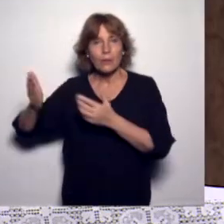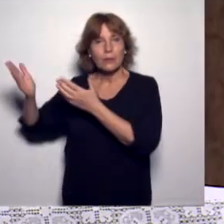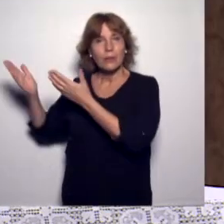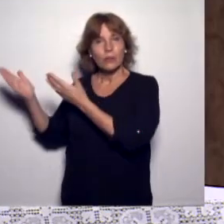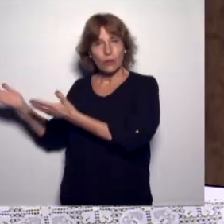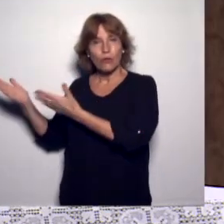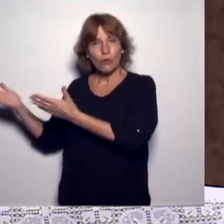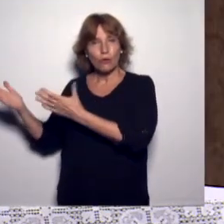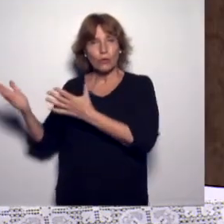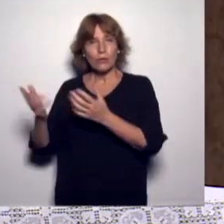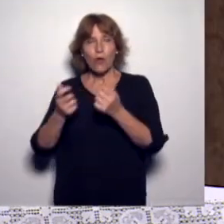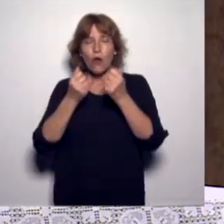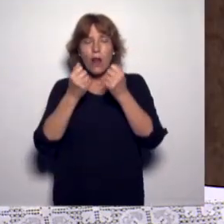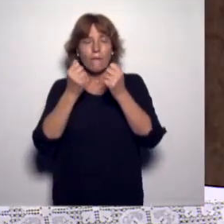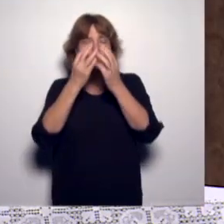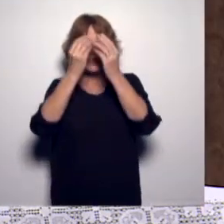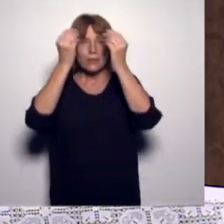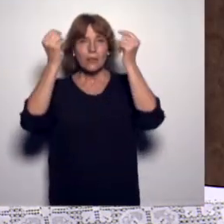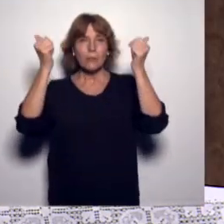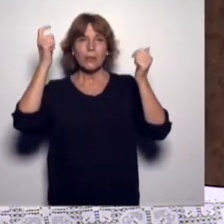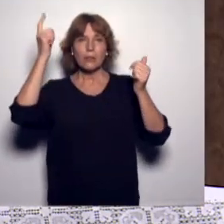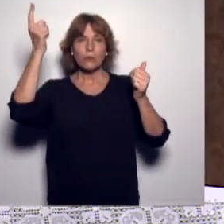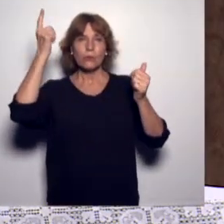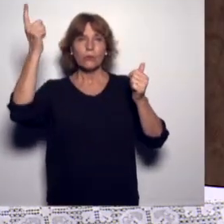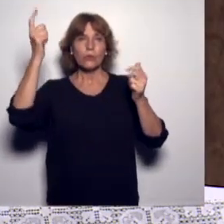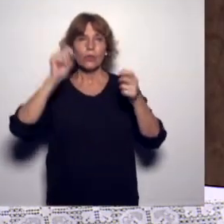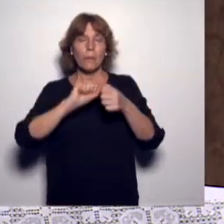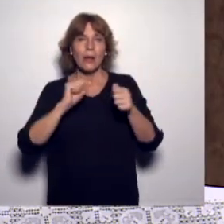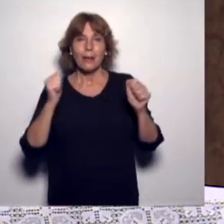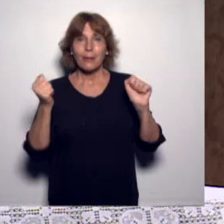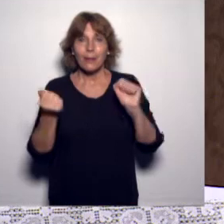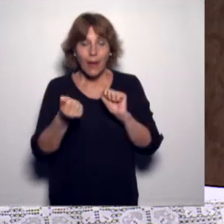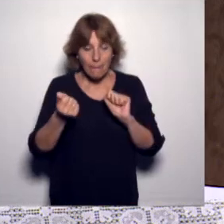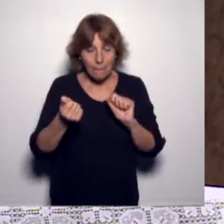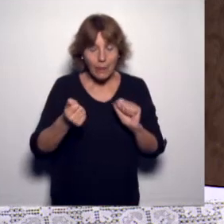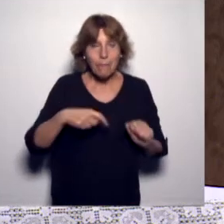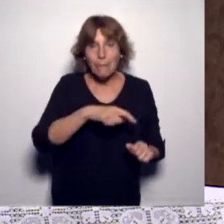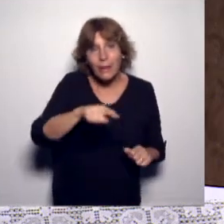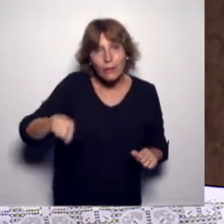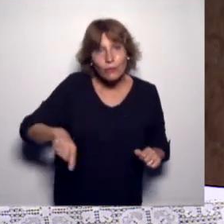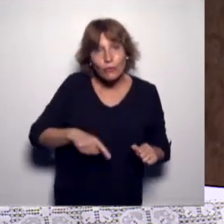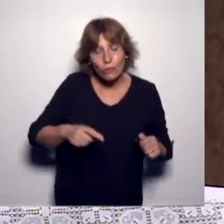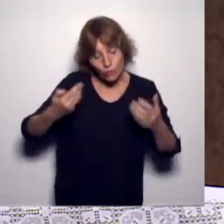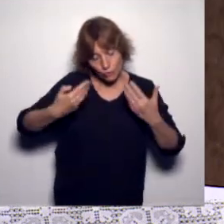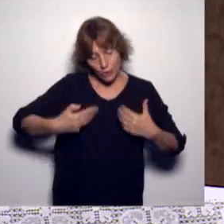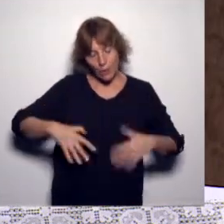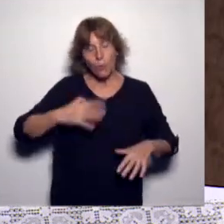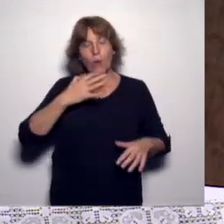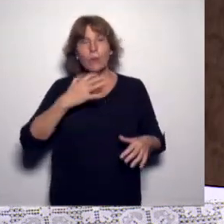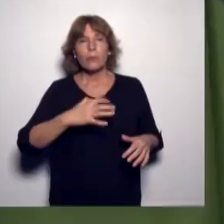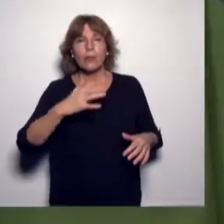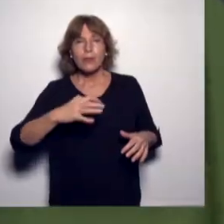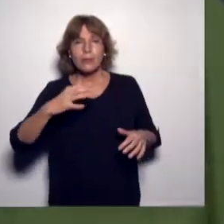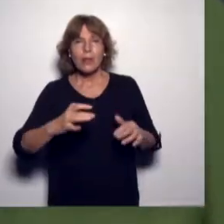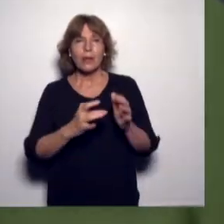estos dones con la efusión de tu Espíritu, de manera que se conviertan para nosotros en el cuerpo y la sangre